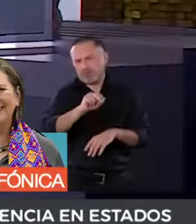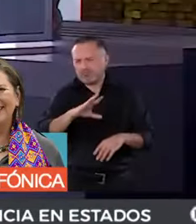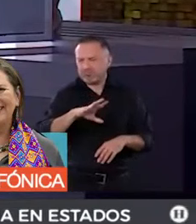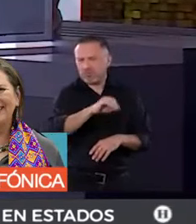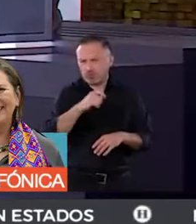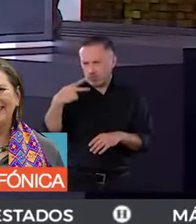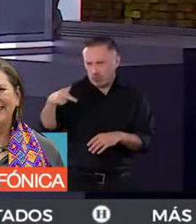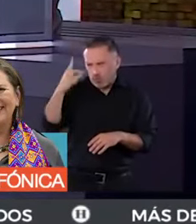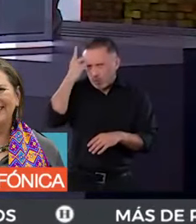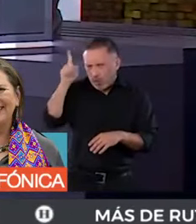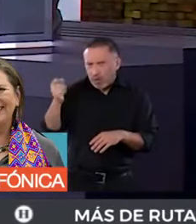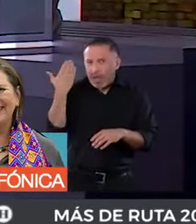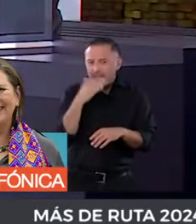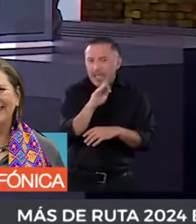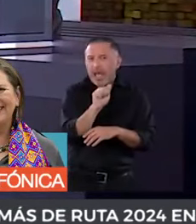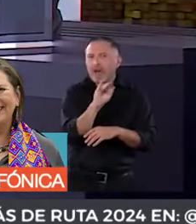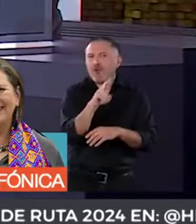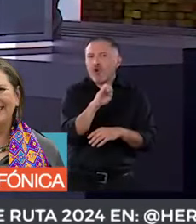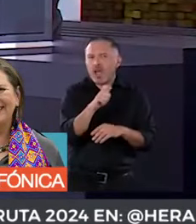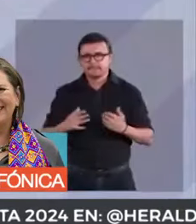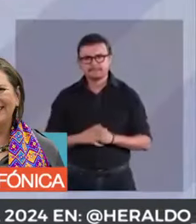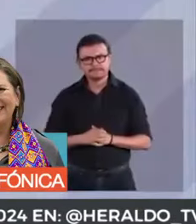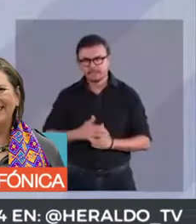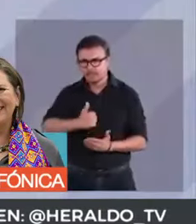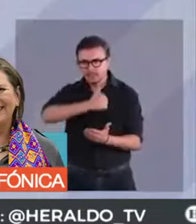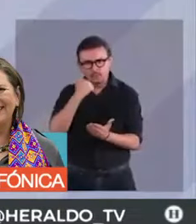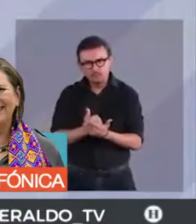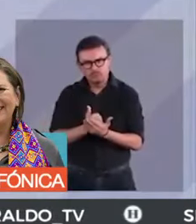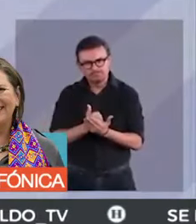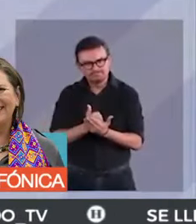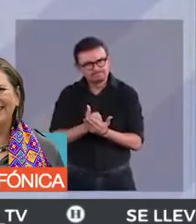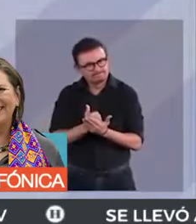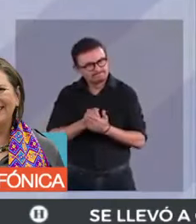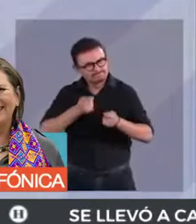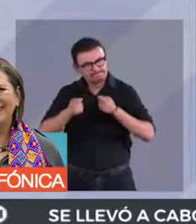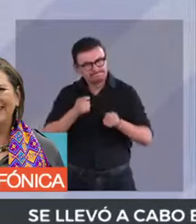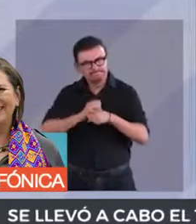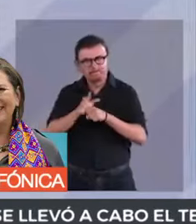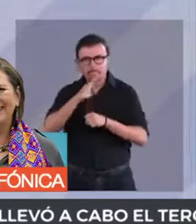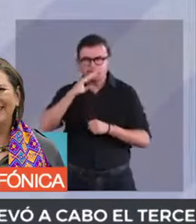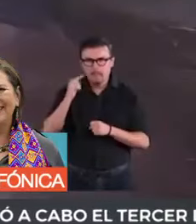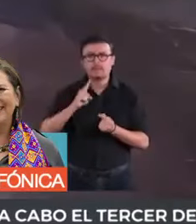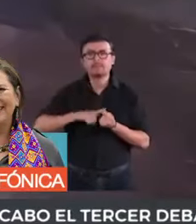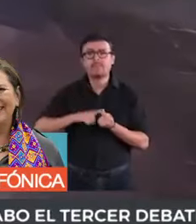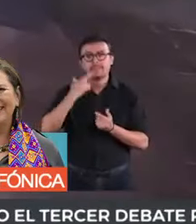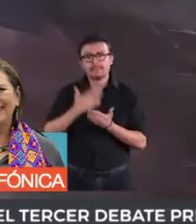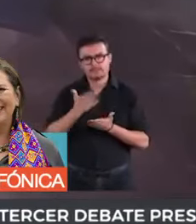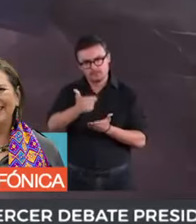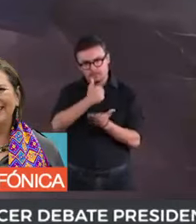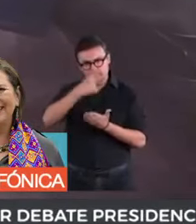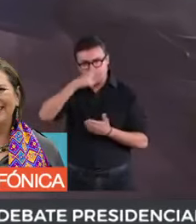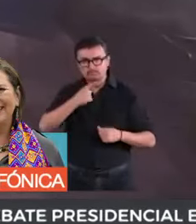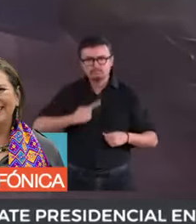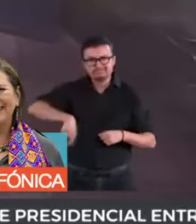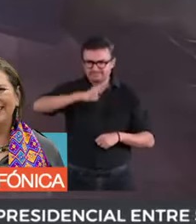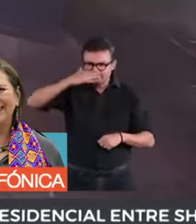realmente pues es un cambio absoluto de estrategia. Uh-huh. Y ella pues va a seguir con más militarización que fue él. Pues, que